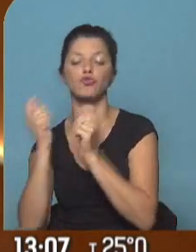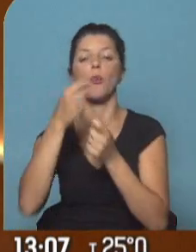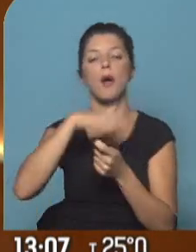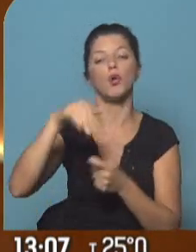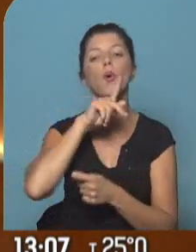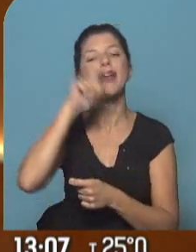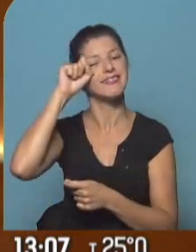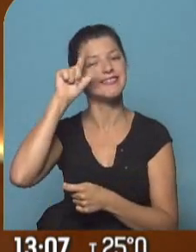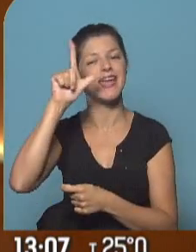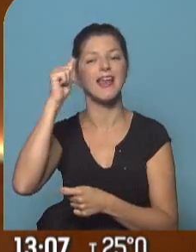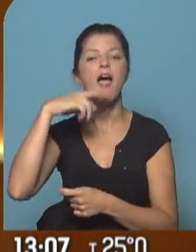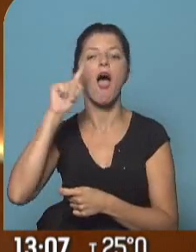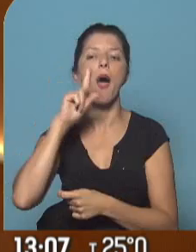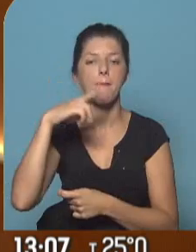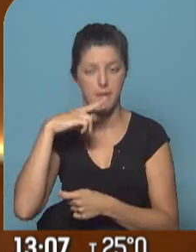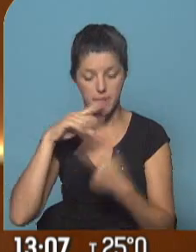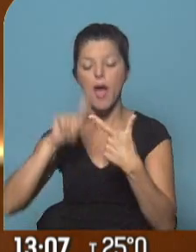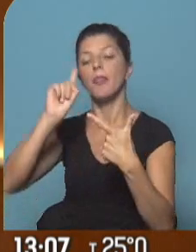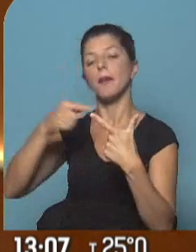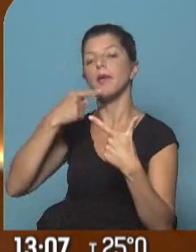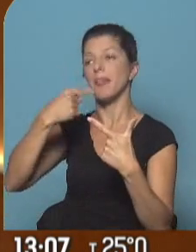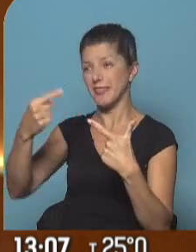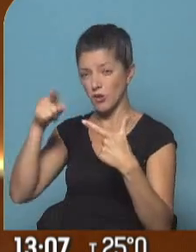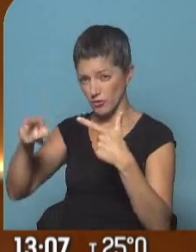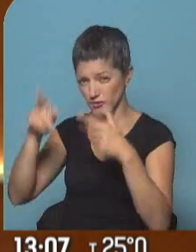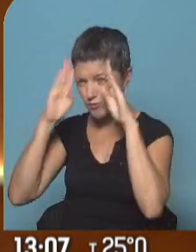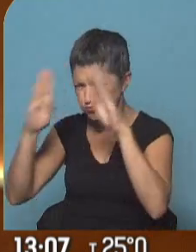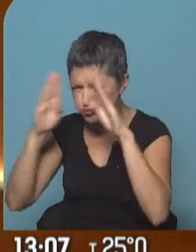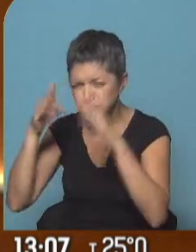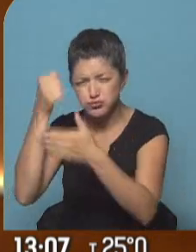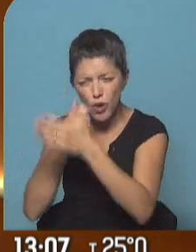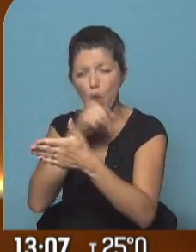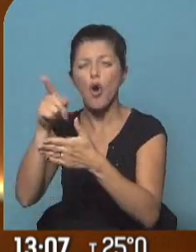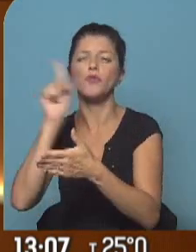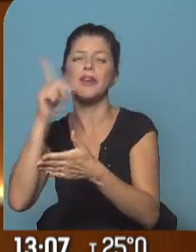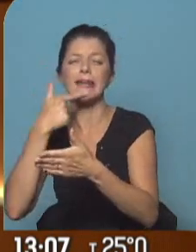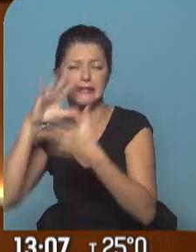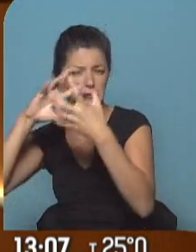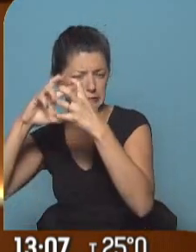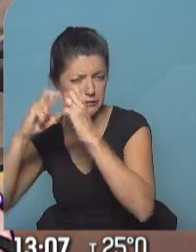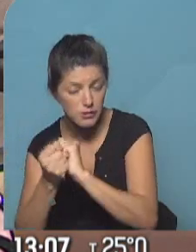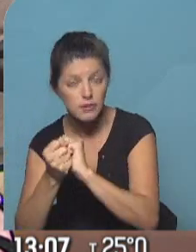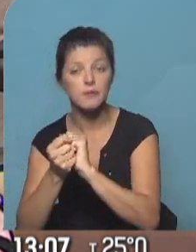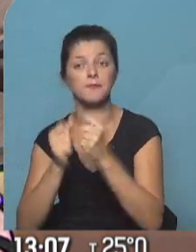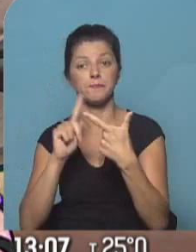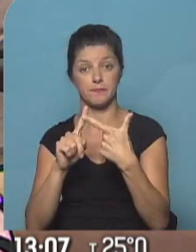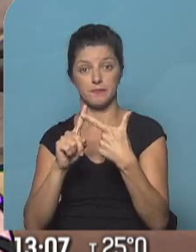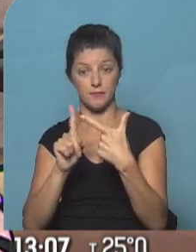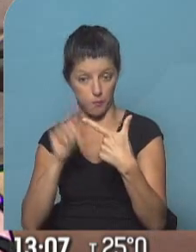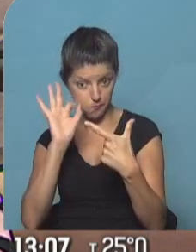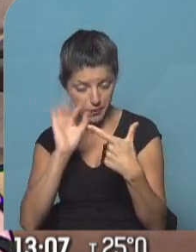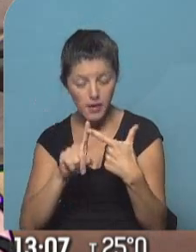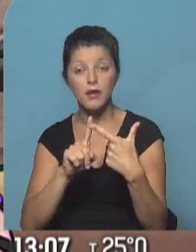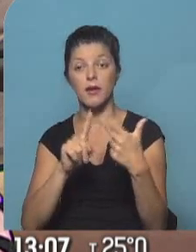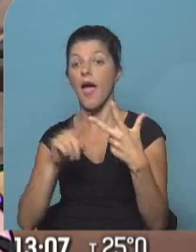el tema de bombardear a ISIS de forma totalmente destructiva, y digamos la única que